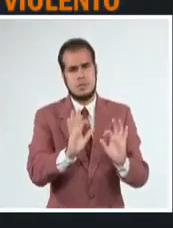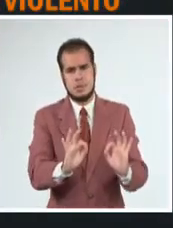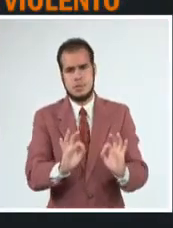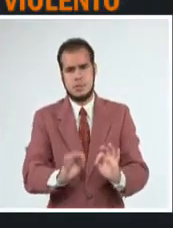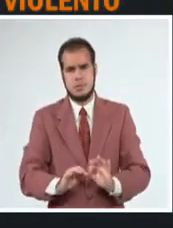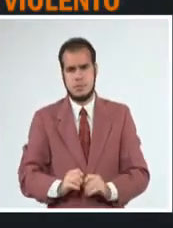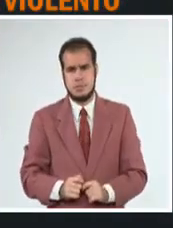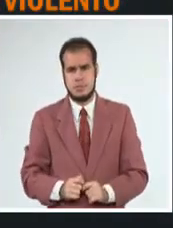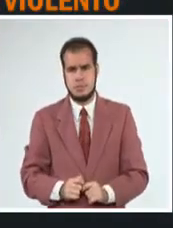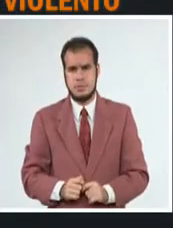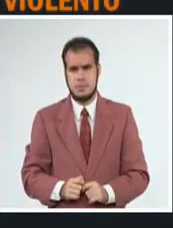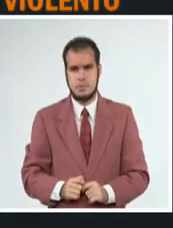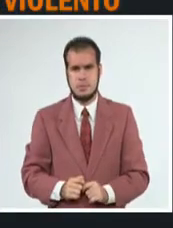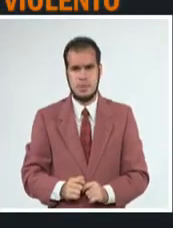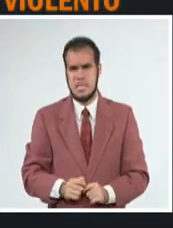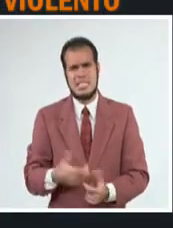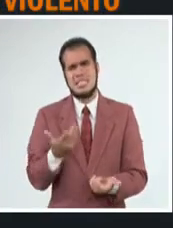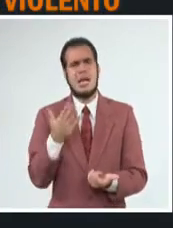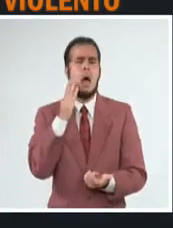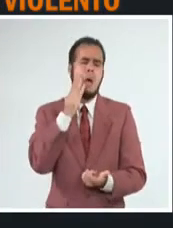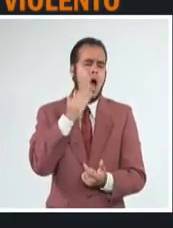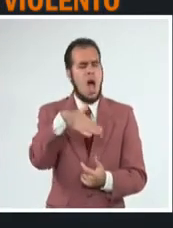pobres cubanos, pobres todo,